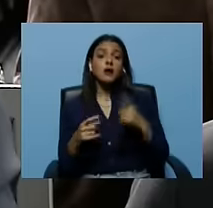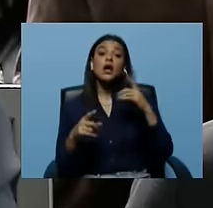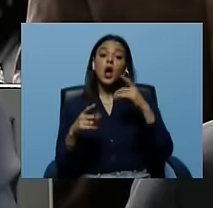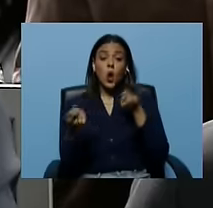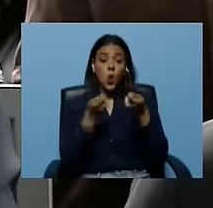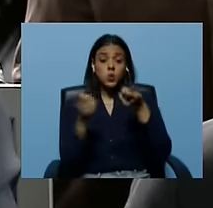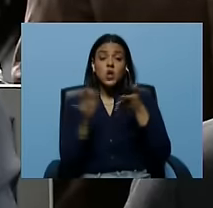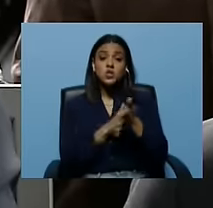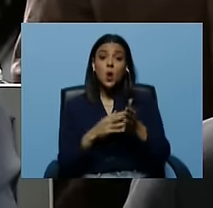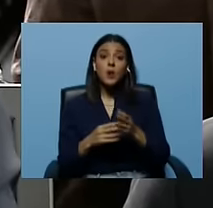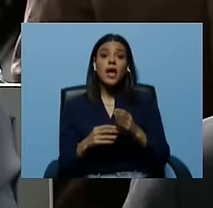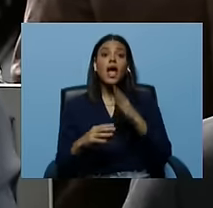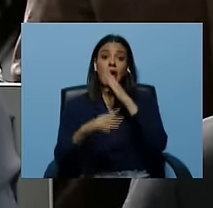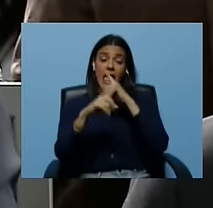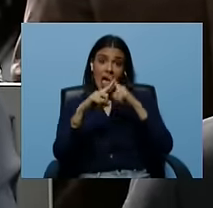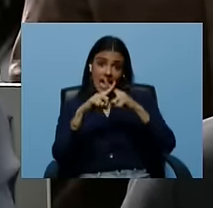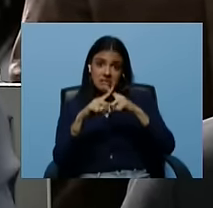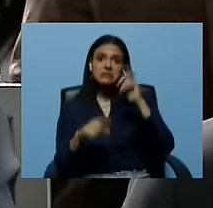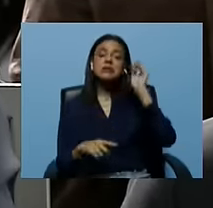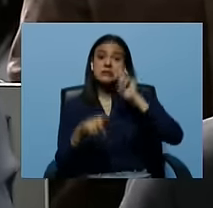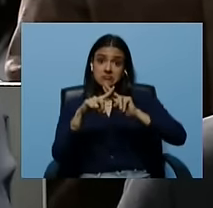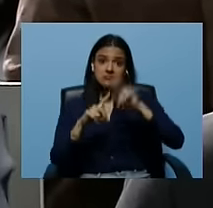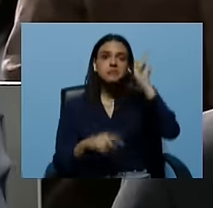controla TikTok,